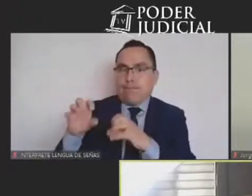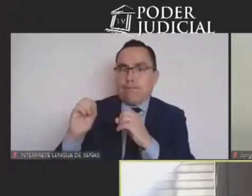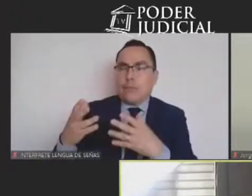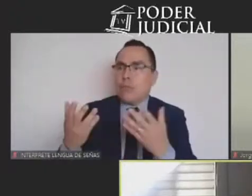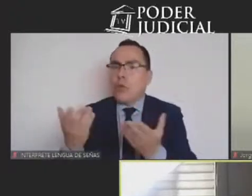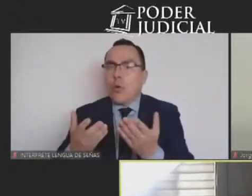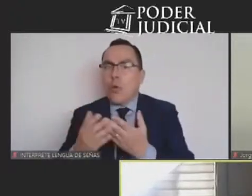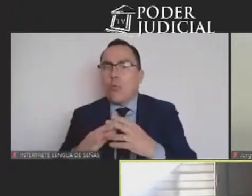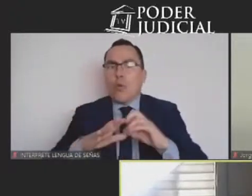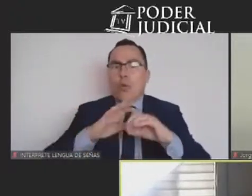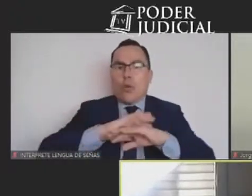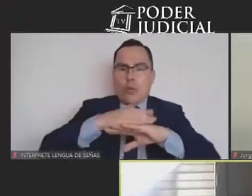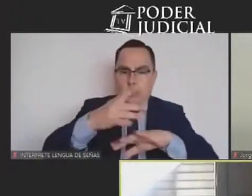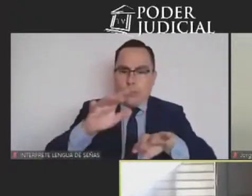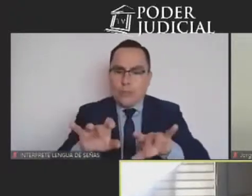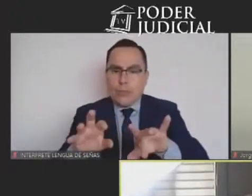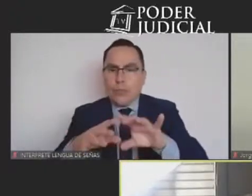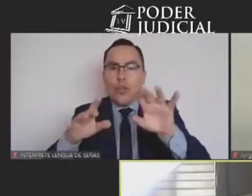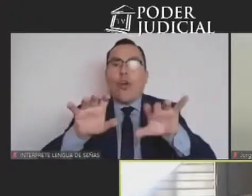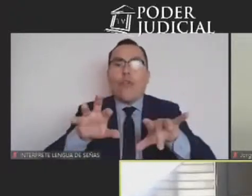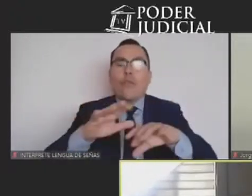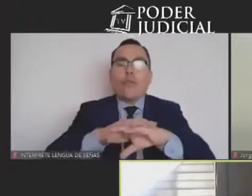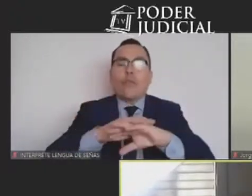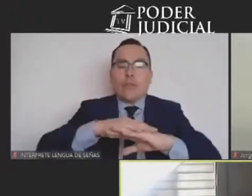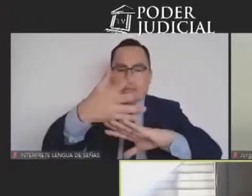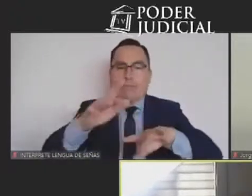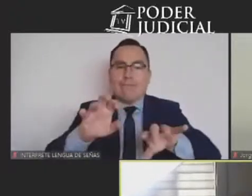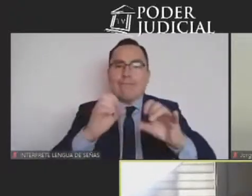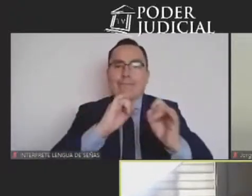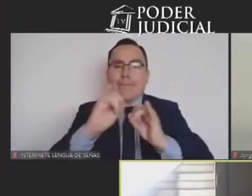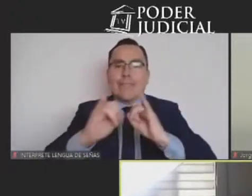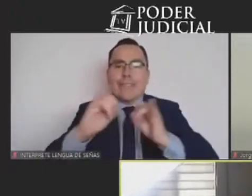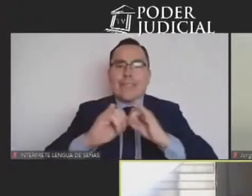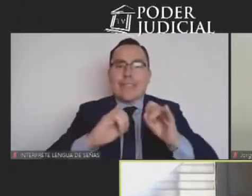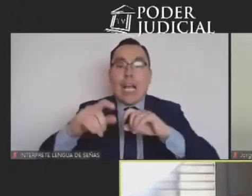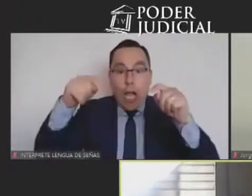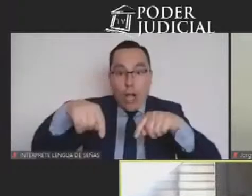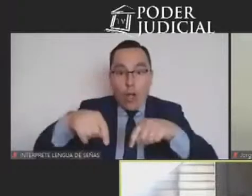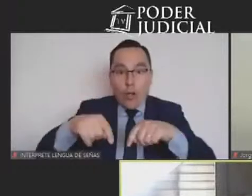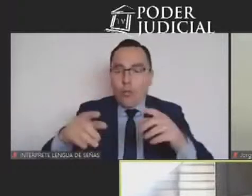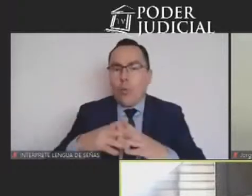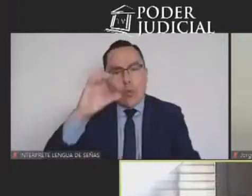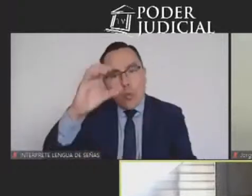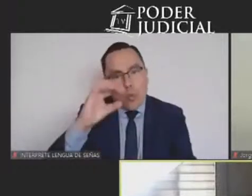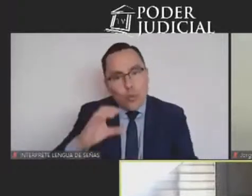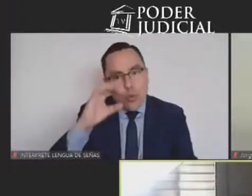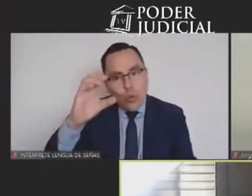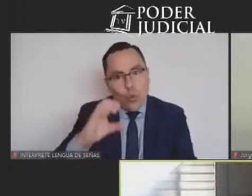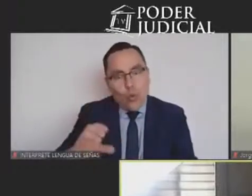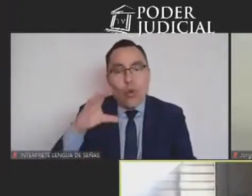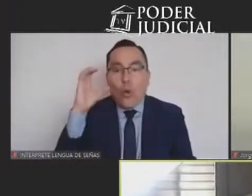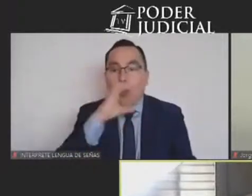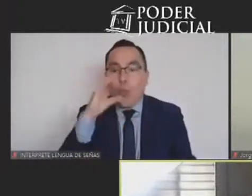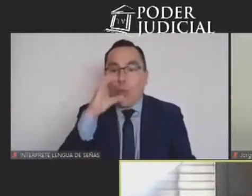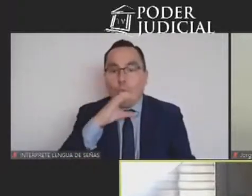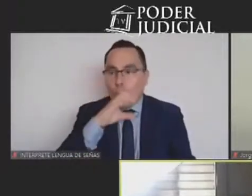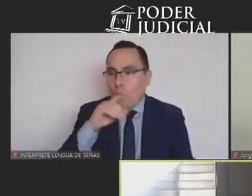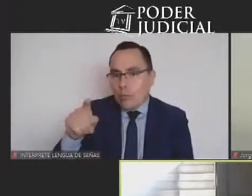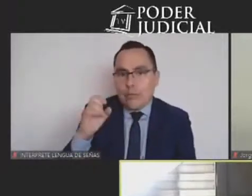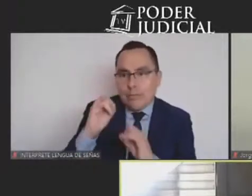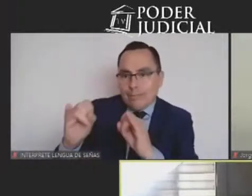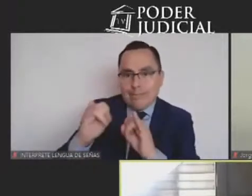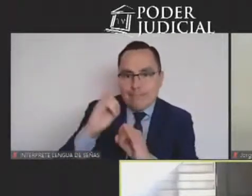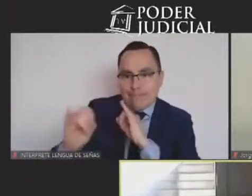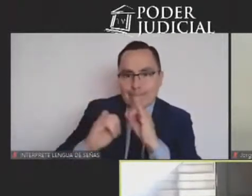oficina judicial virtual. Acción que se encuentra en la dimensión sobre accesibilidad a Internet.